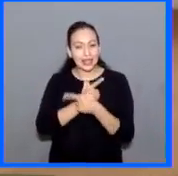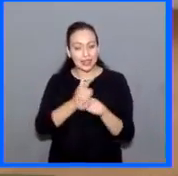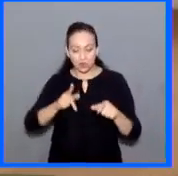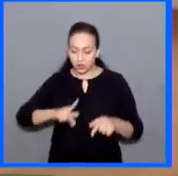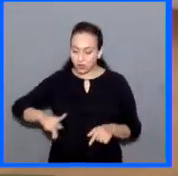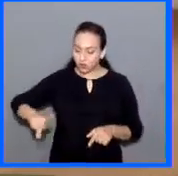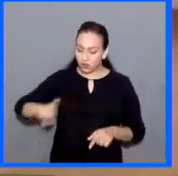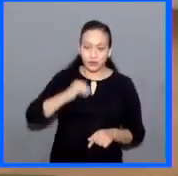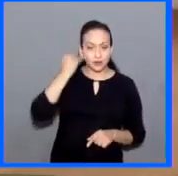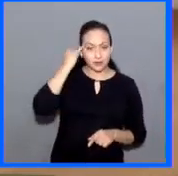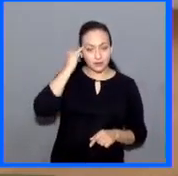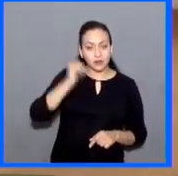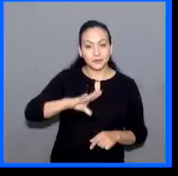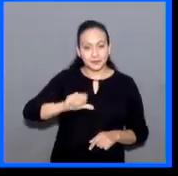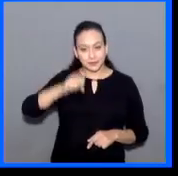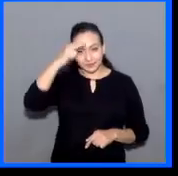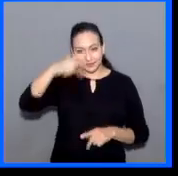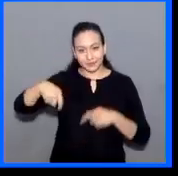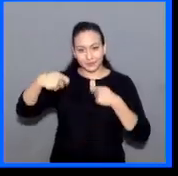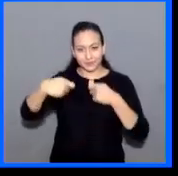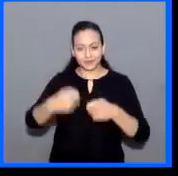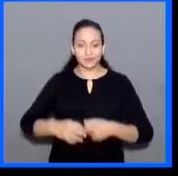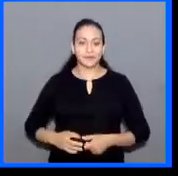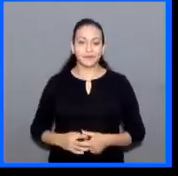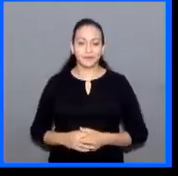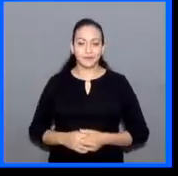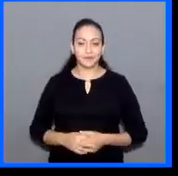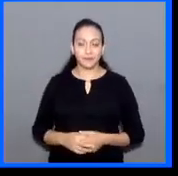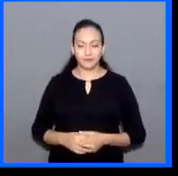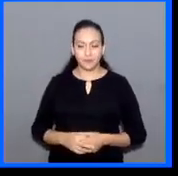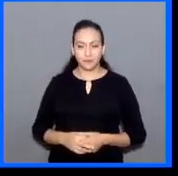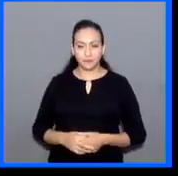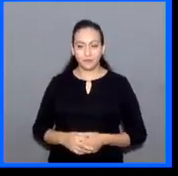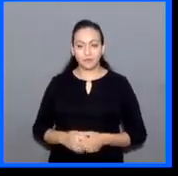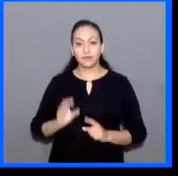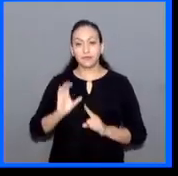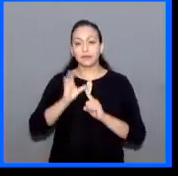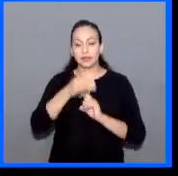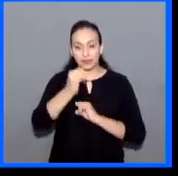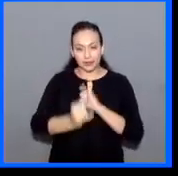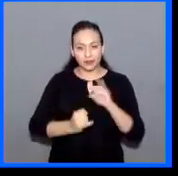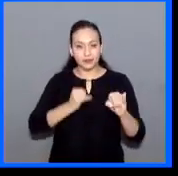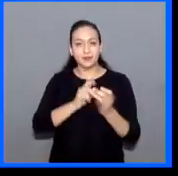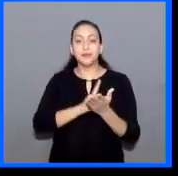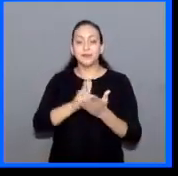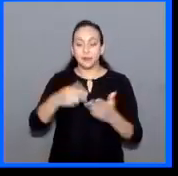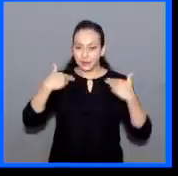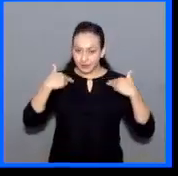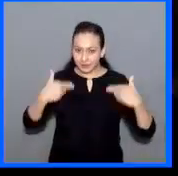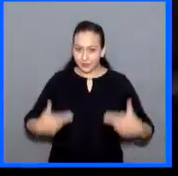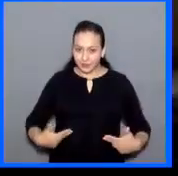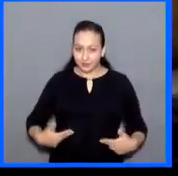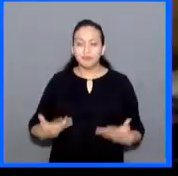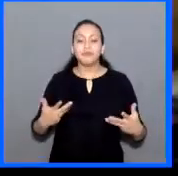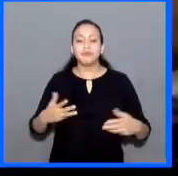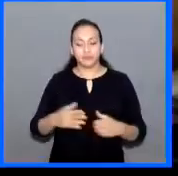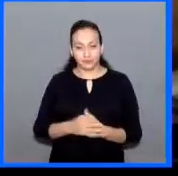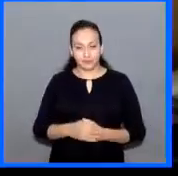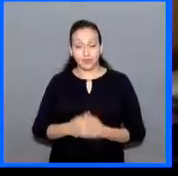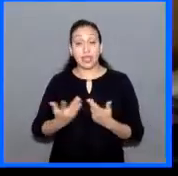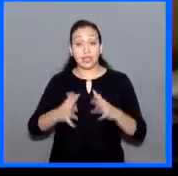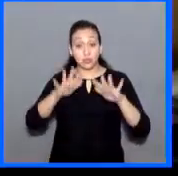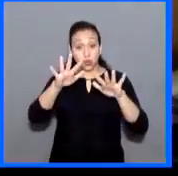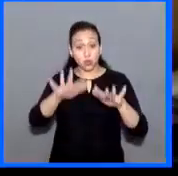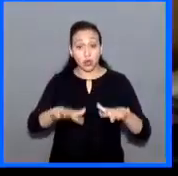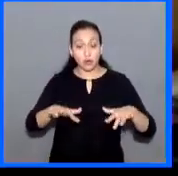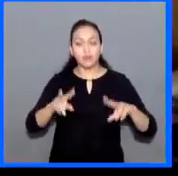indígenas y afromexicanos. La Comisión Interamericana de Derechos Humanos llevó a cabo una audiencia sobre el derecho a la